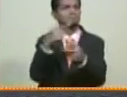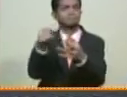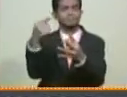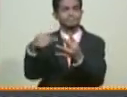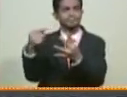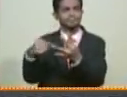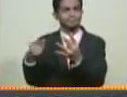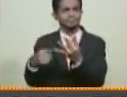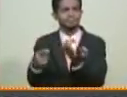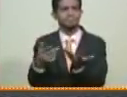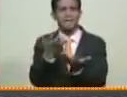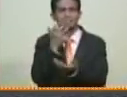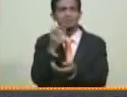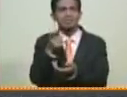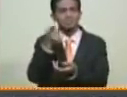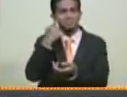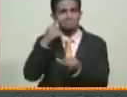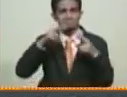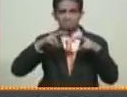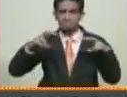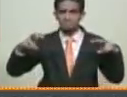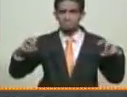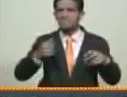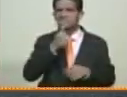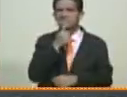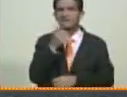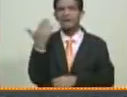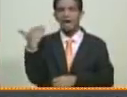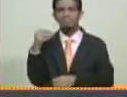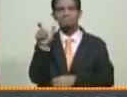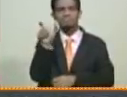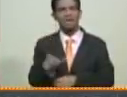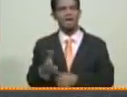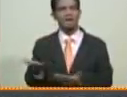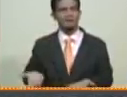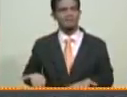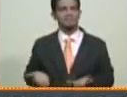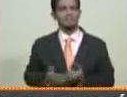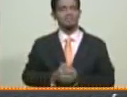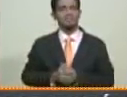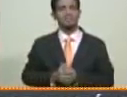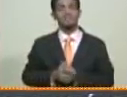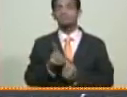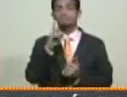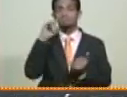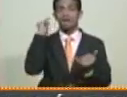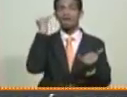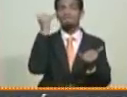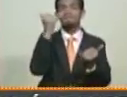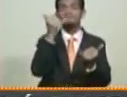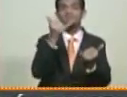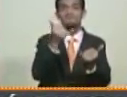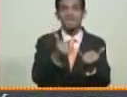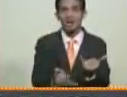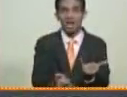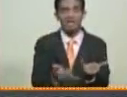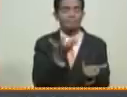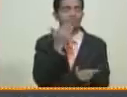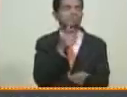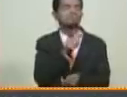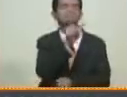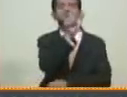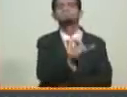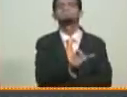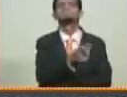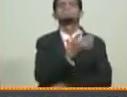Revisemos quién es ese señor de la calle para que vean el prestigio. Fue escuchado por la guerrilla y por el gobierno. Y llevó al final que Santos no haya cumplido con lo